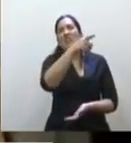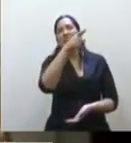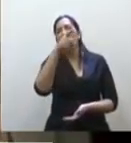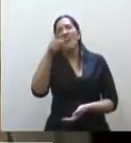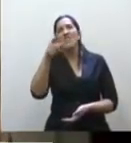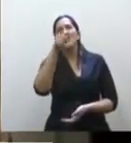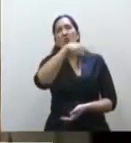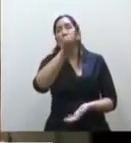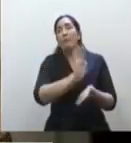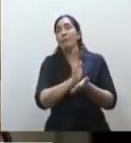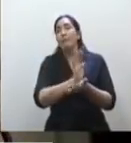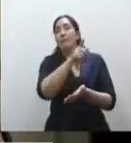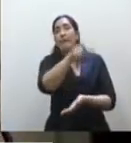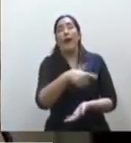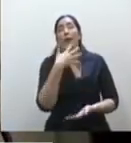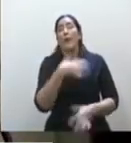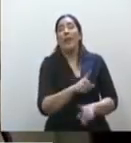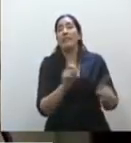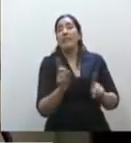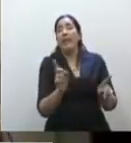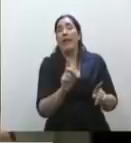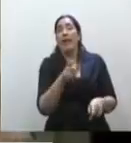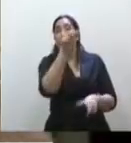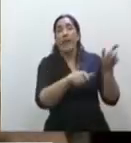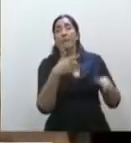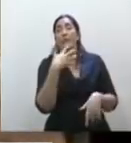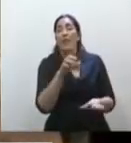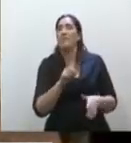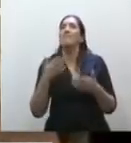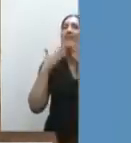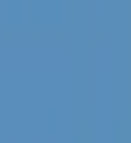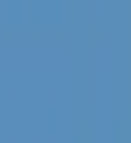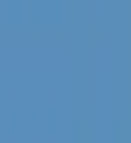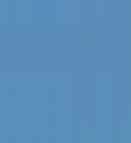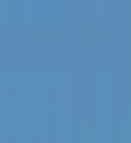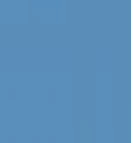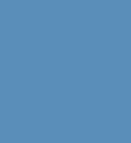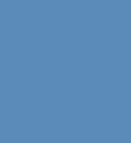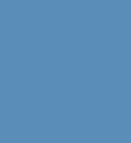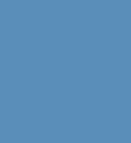nunca entienden lo que pasa. Muchas gracias, señora presidenta.